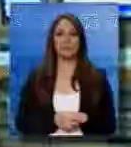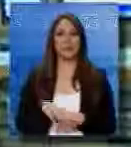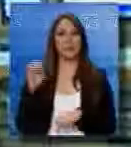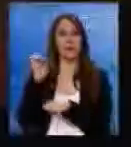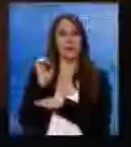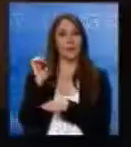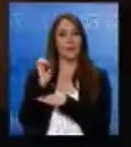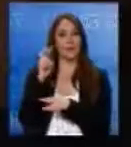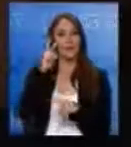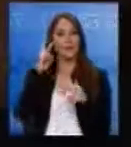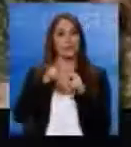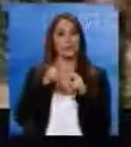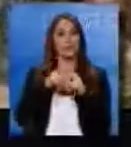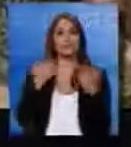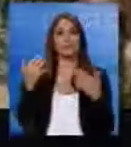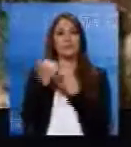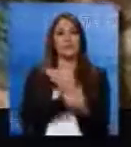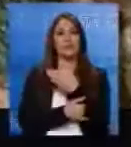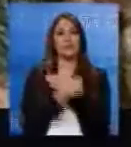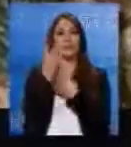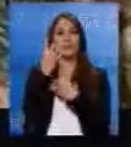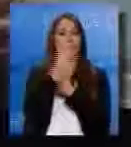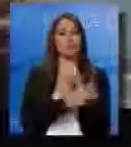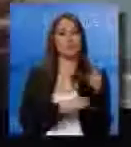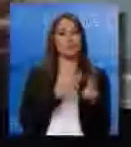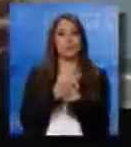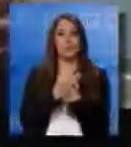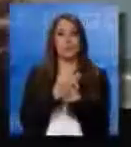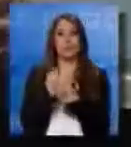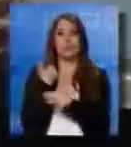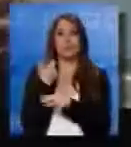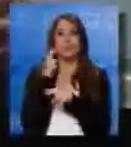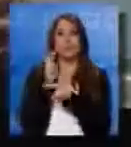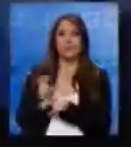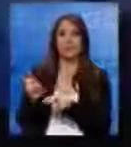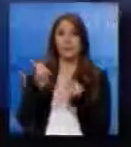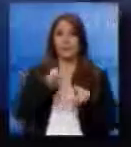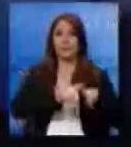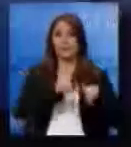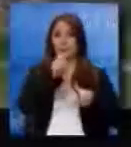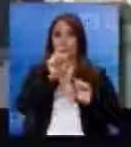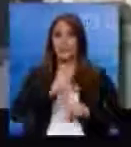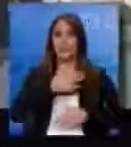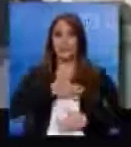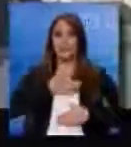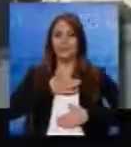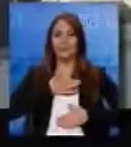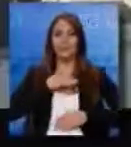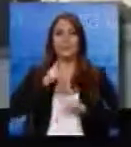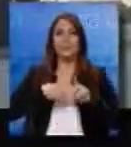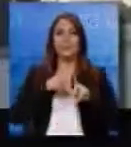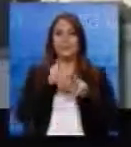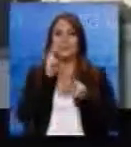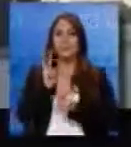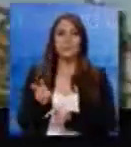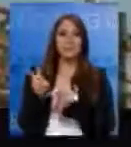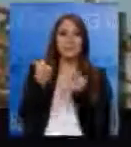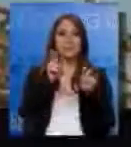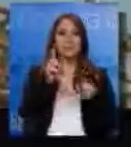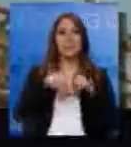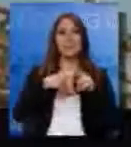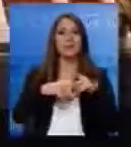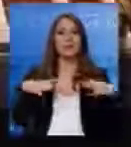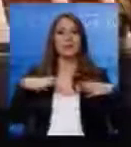Ecuador es conocido como el país de los cuatro mundos. Ofrece varios atractivos turísticos para disfrutar en familia y también aventurar durante los